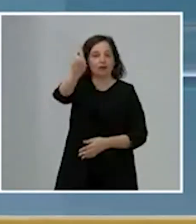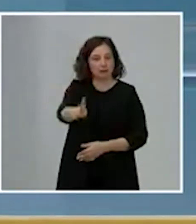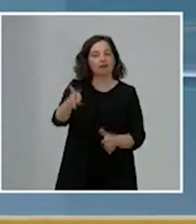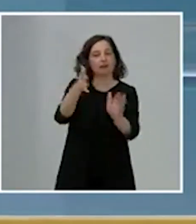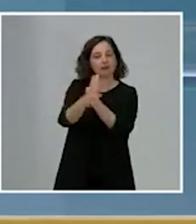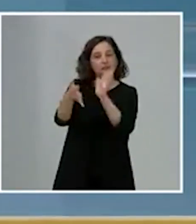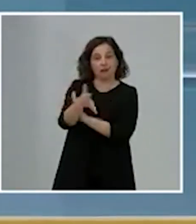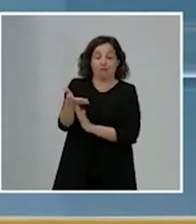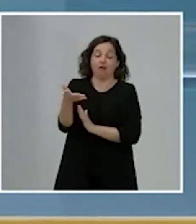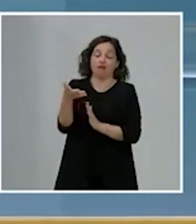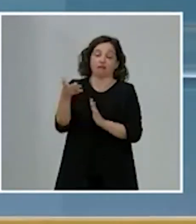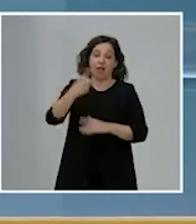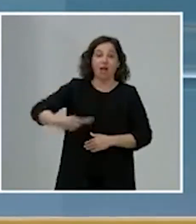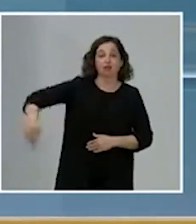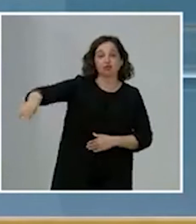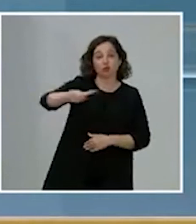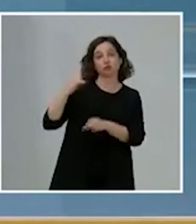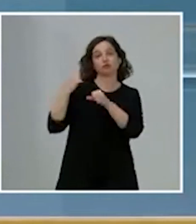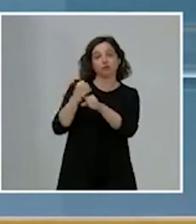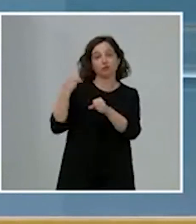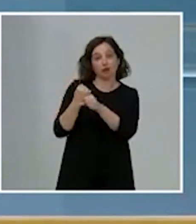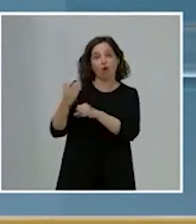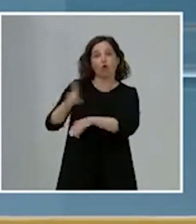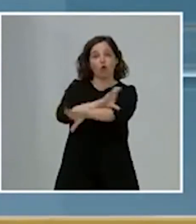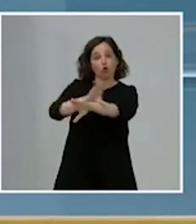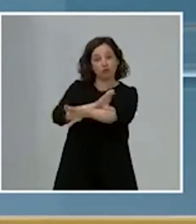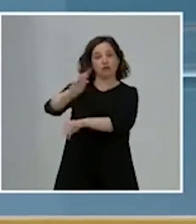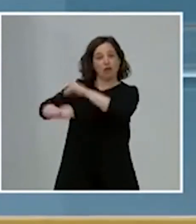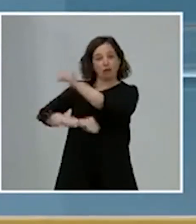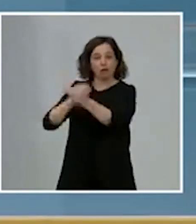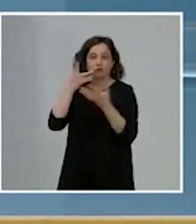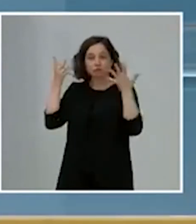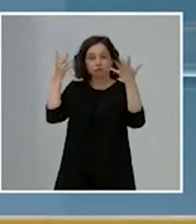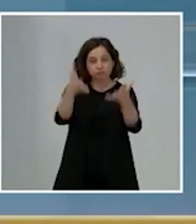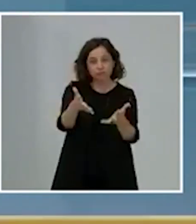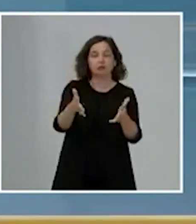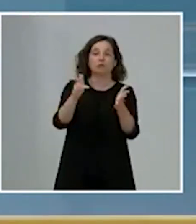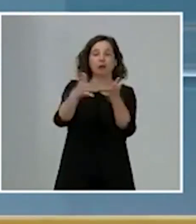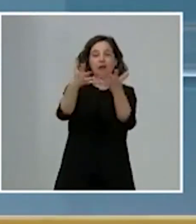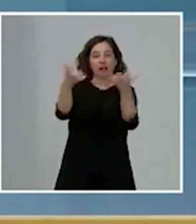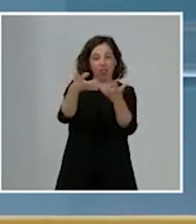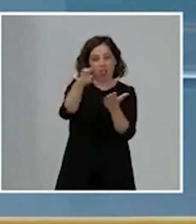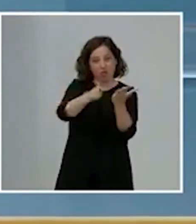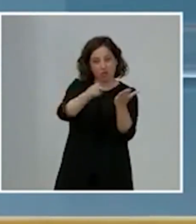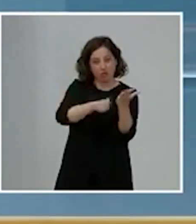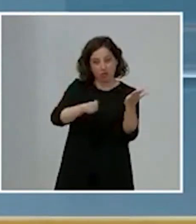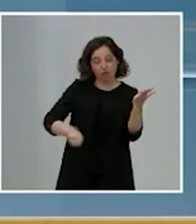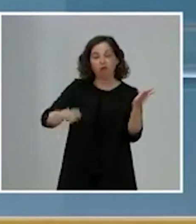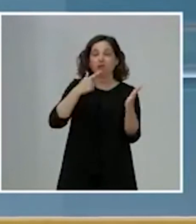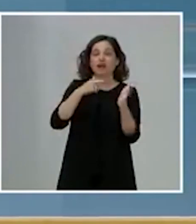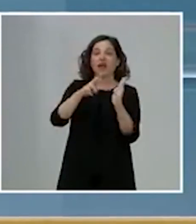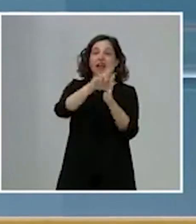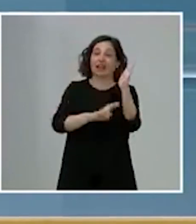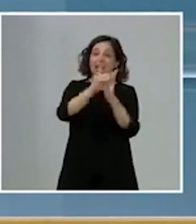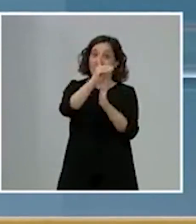cuenta al Consejo de Gobierno del trabajo de las diferentes consejerías en la redacción de la resolución por la